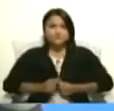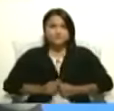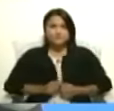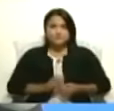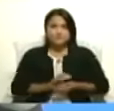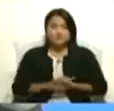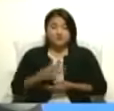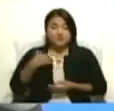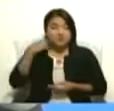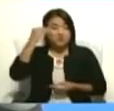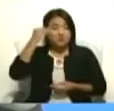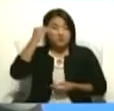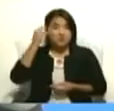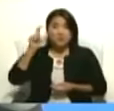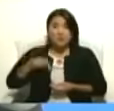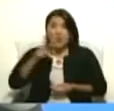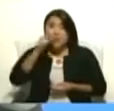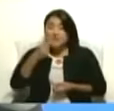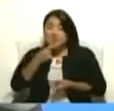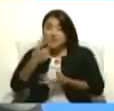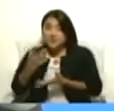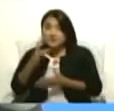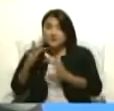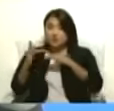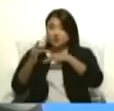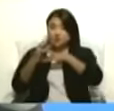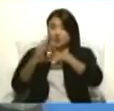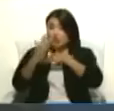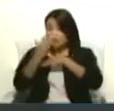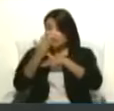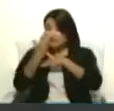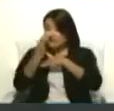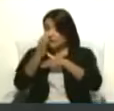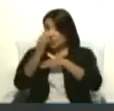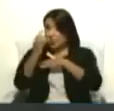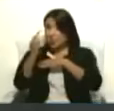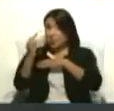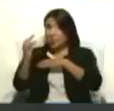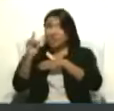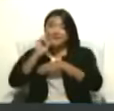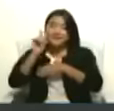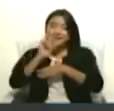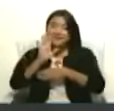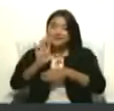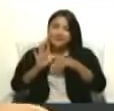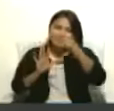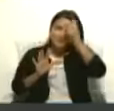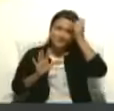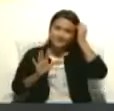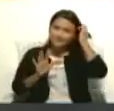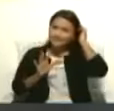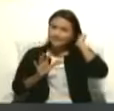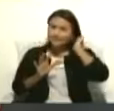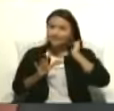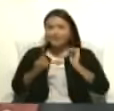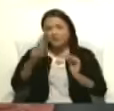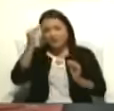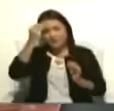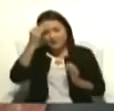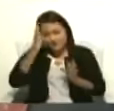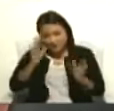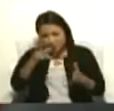nariz que solamente estaban preocupados deo producir petróleo efectivamente si le parece esas